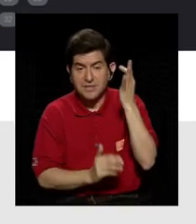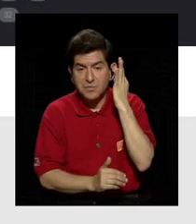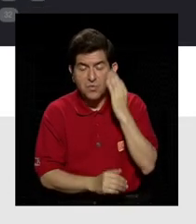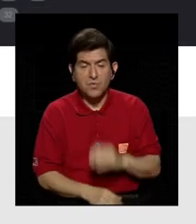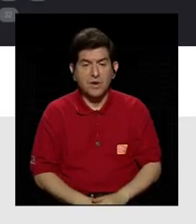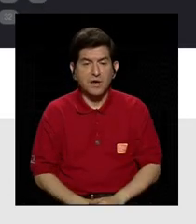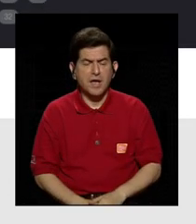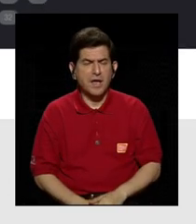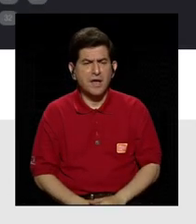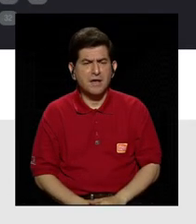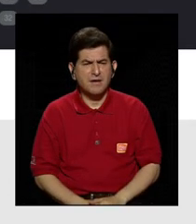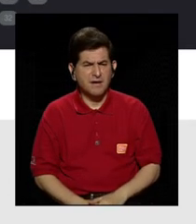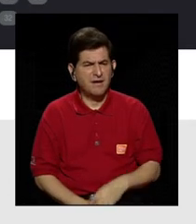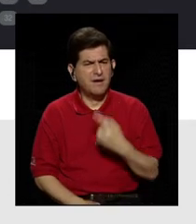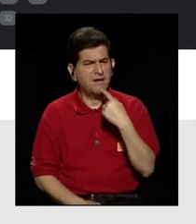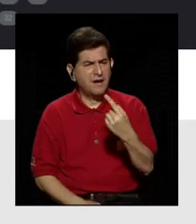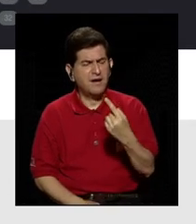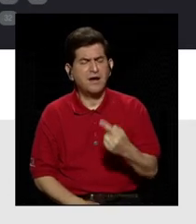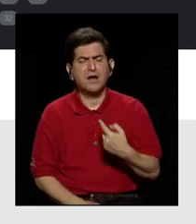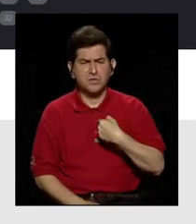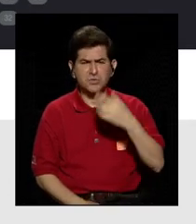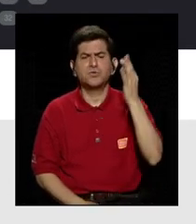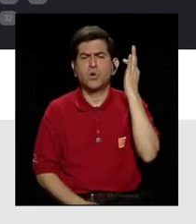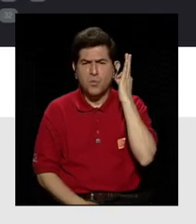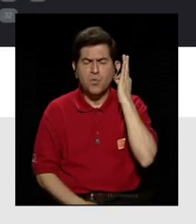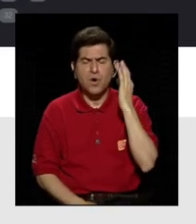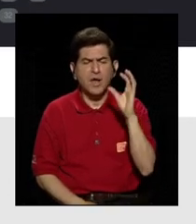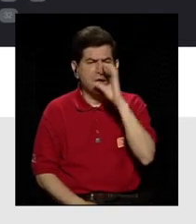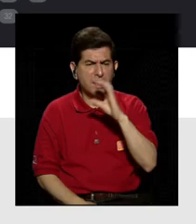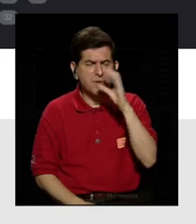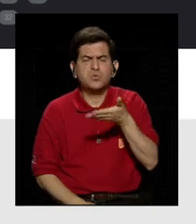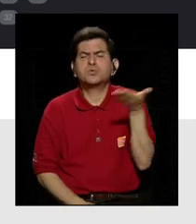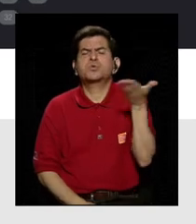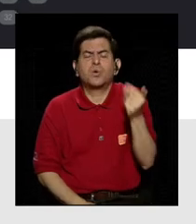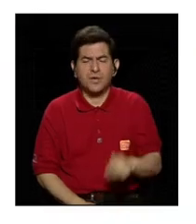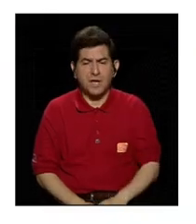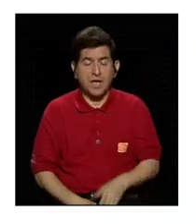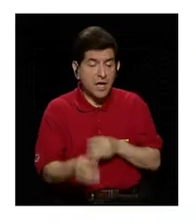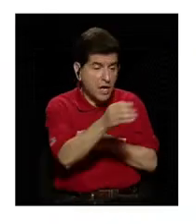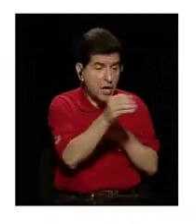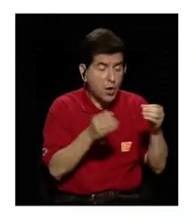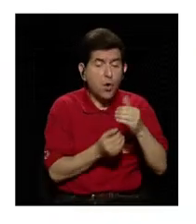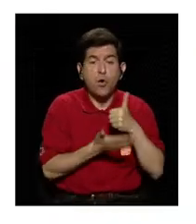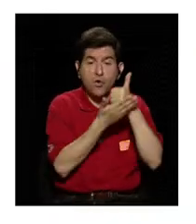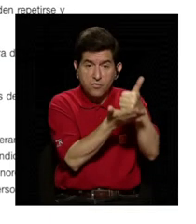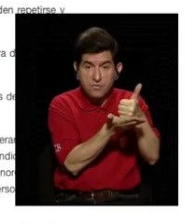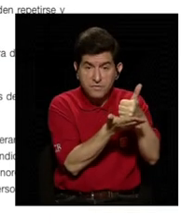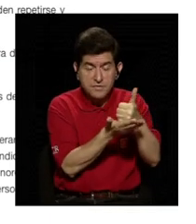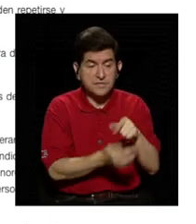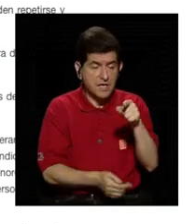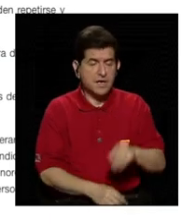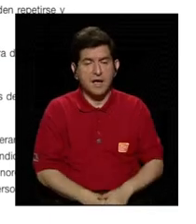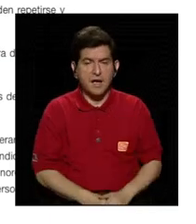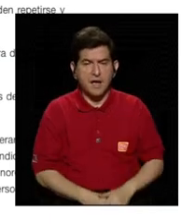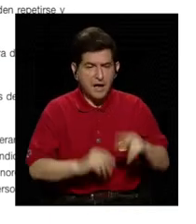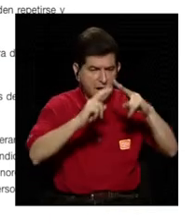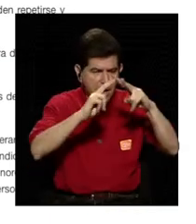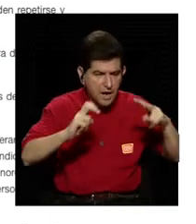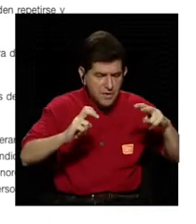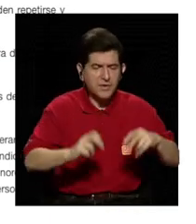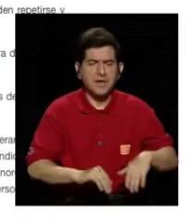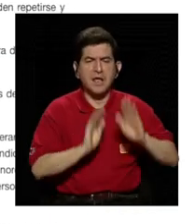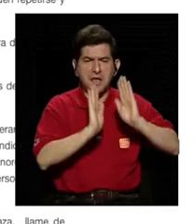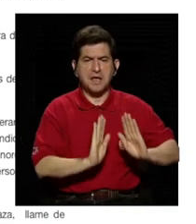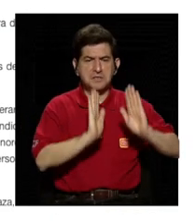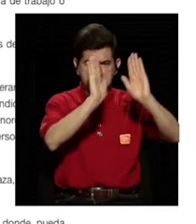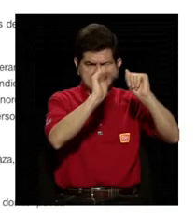soy busco, van a decir, ok, yo soy una mujer y estoy buscando qué, oficinas de ayuda. Ahí hay una, hay un mapeo excelente,